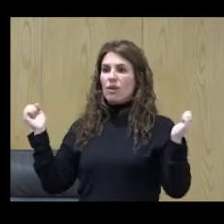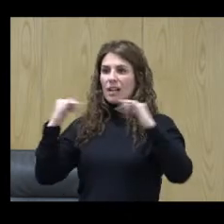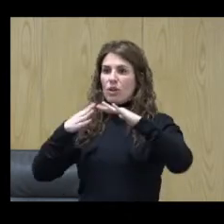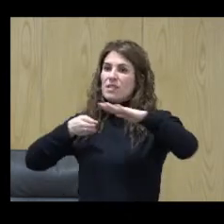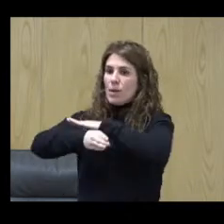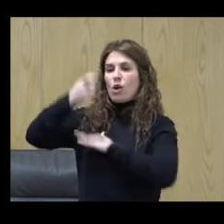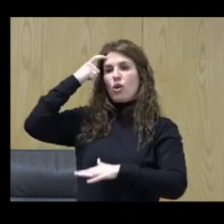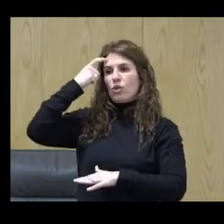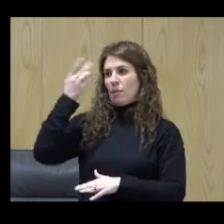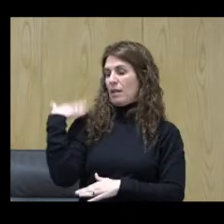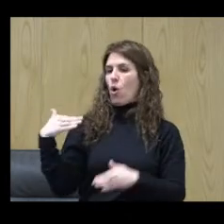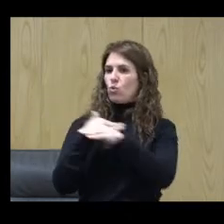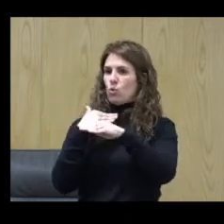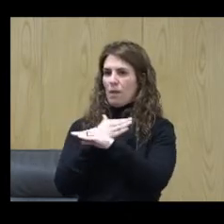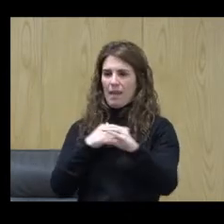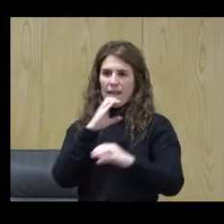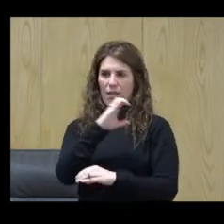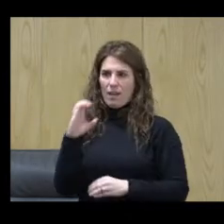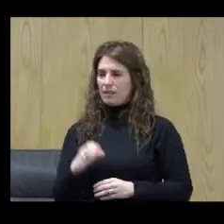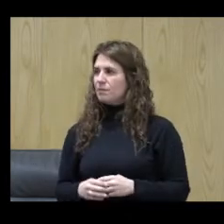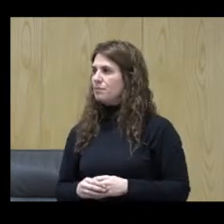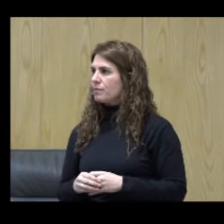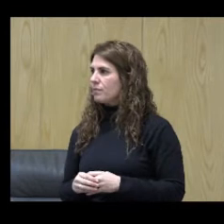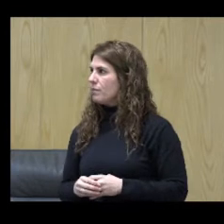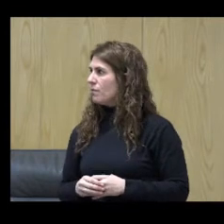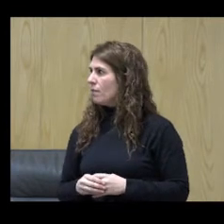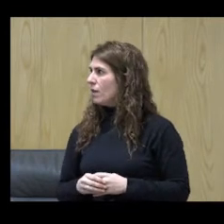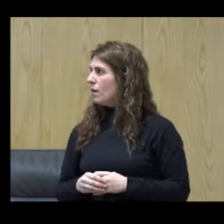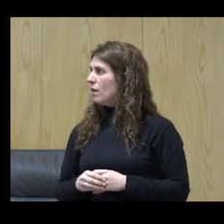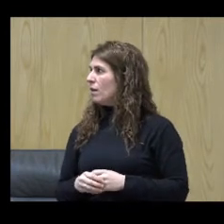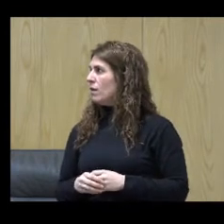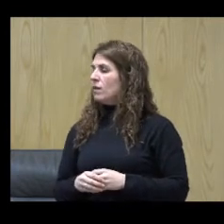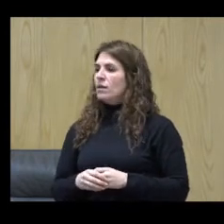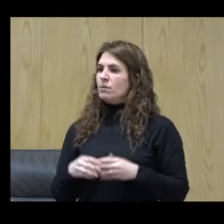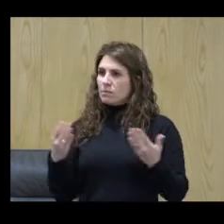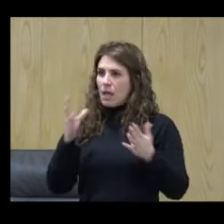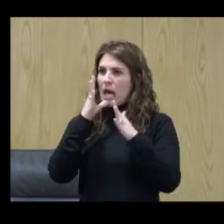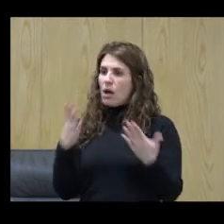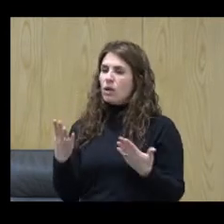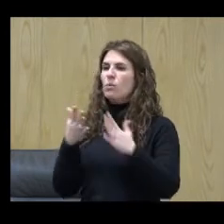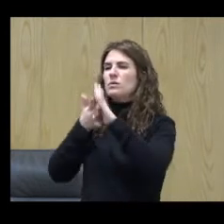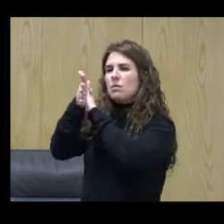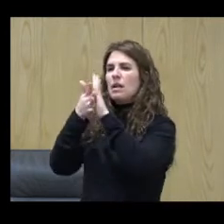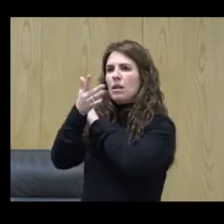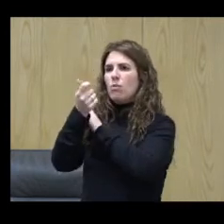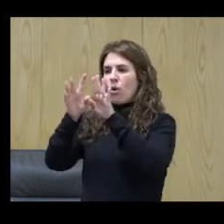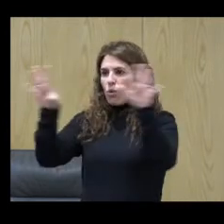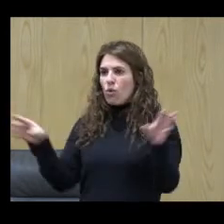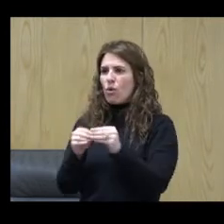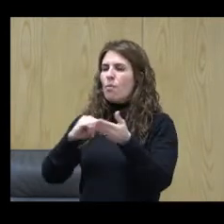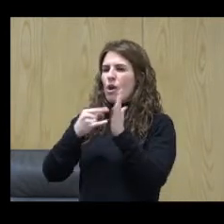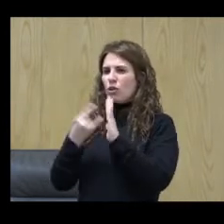octubre en Cáceres. Voy a pasar entonces a daros una pequeña visión de lo que es el